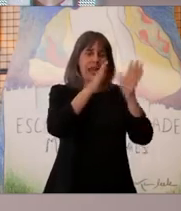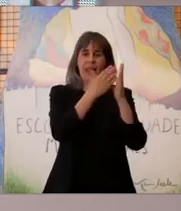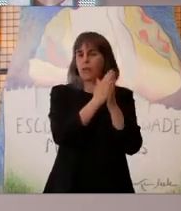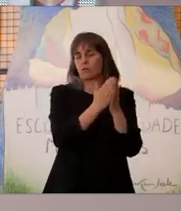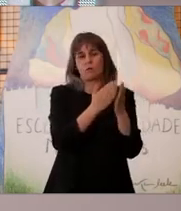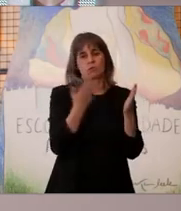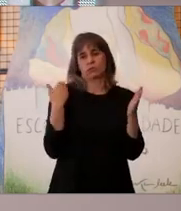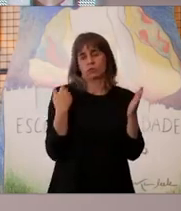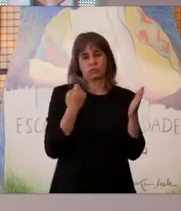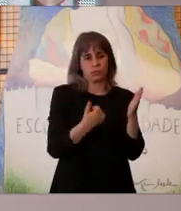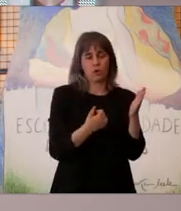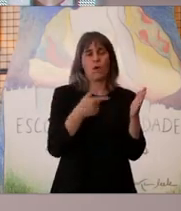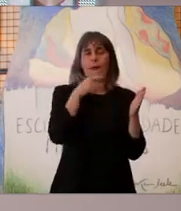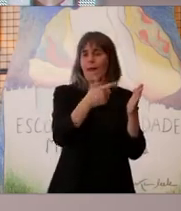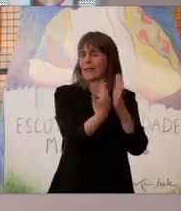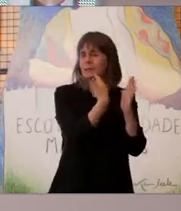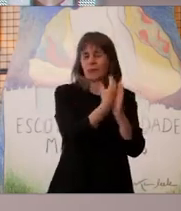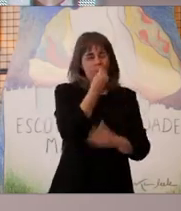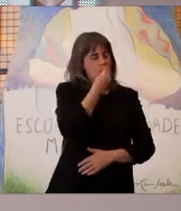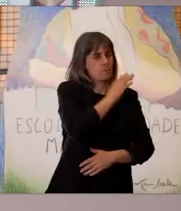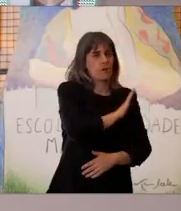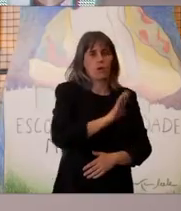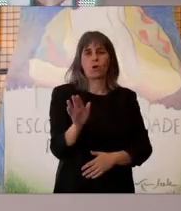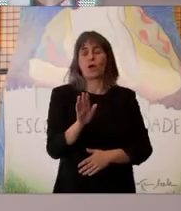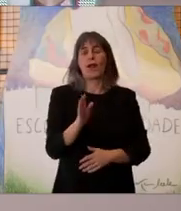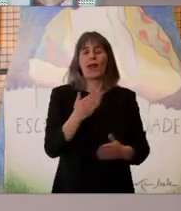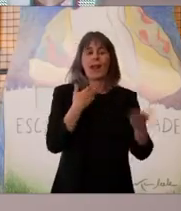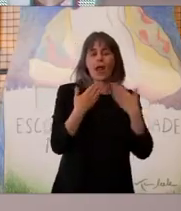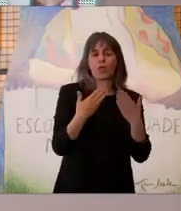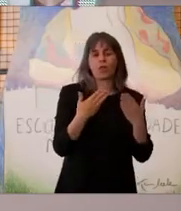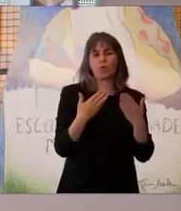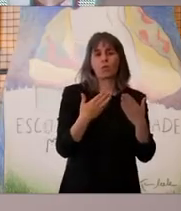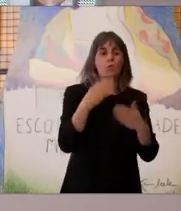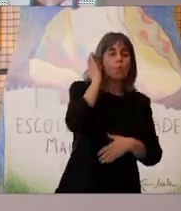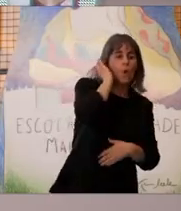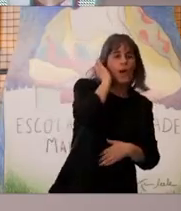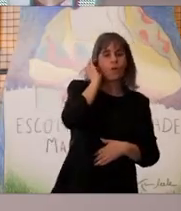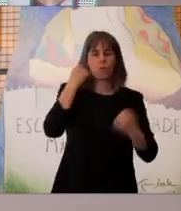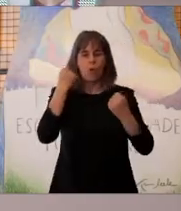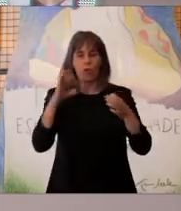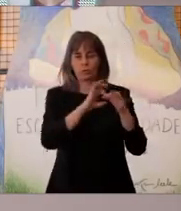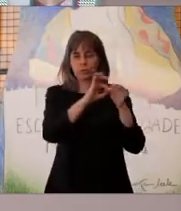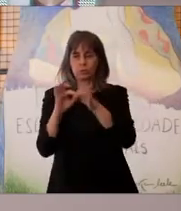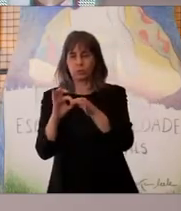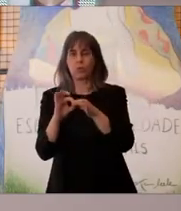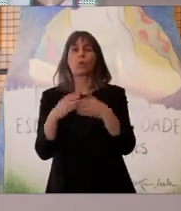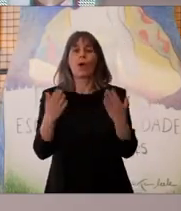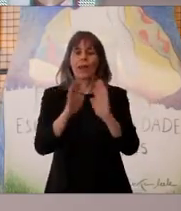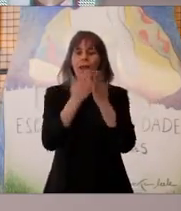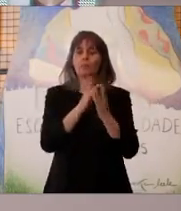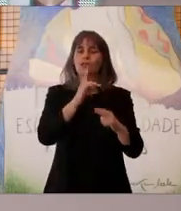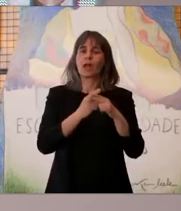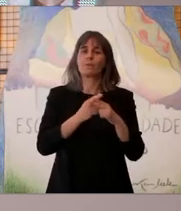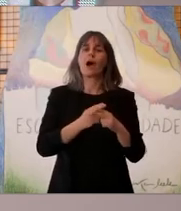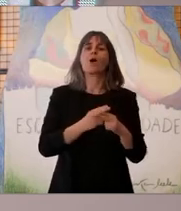que explican mejor la relación entre las mujeres y el poder es el mujeres y poder de